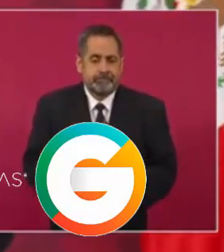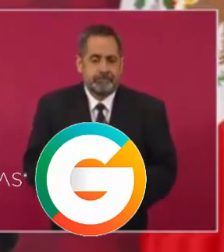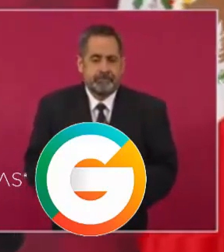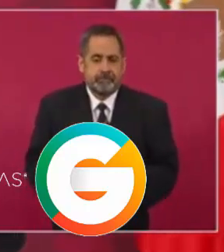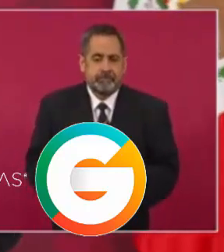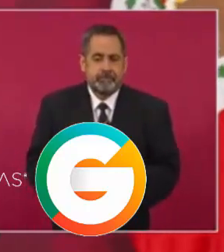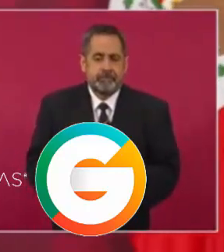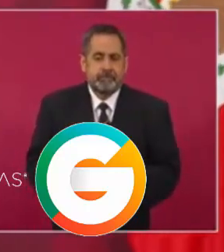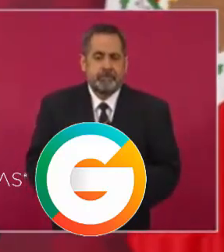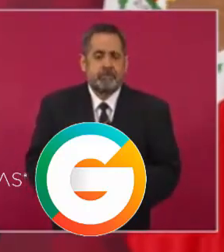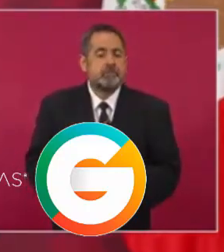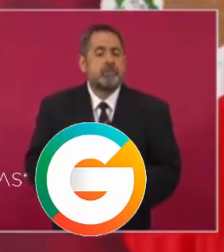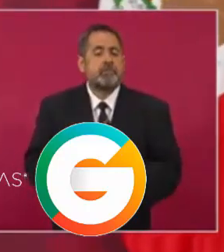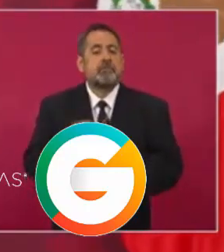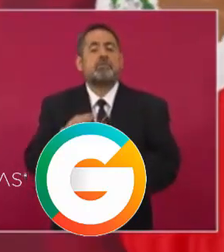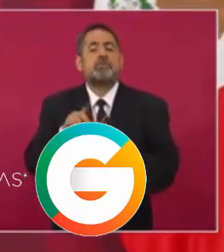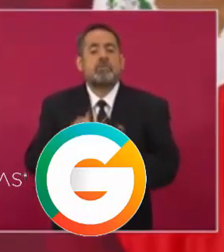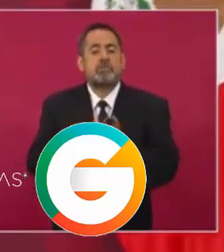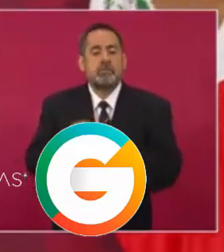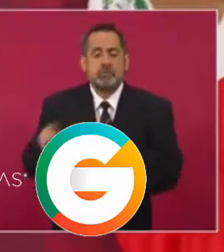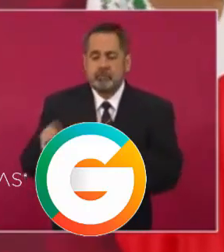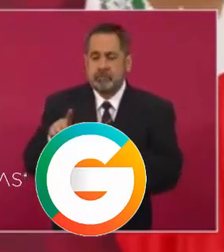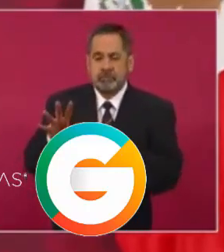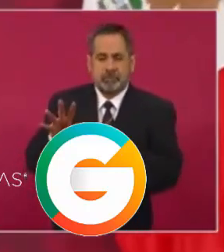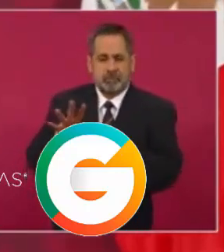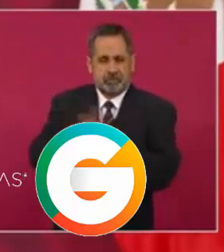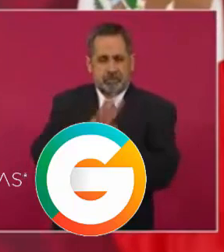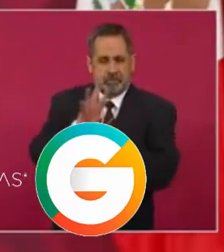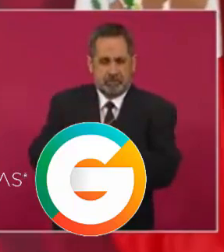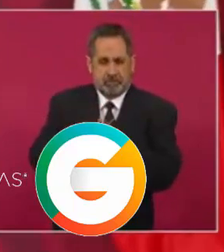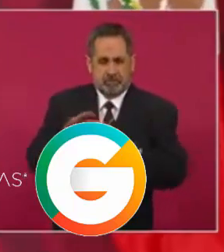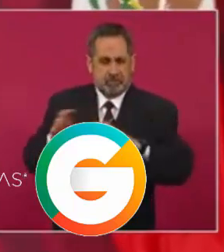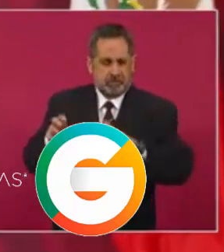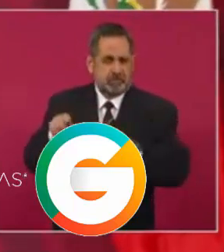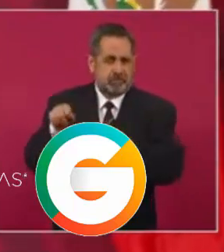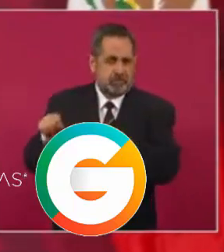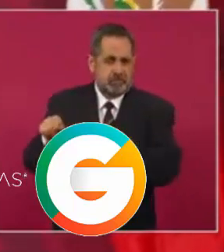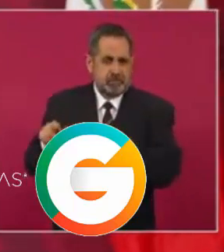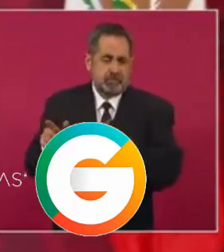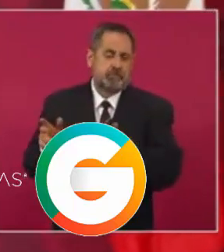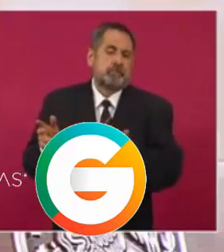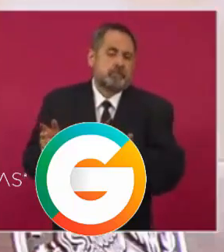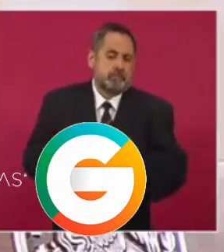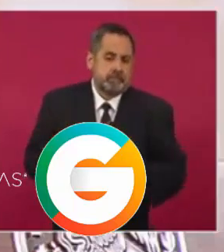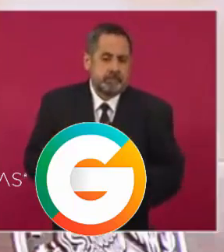en el asunto del matrimonio, pues ahí